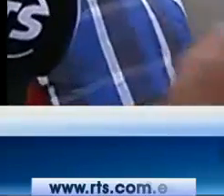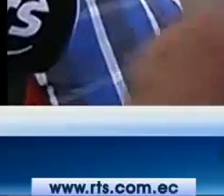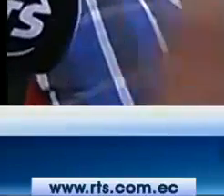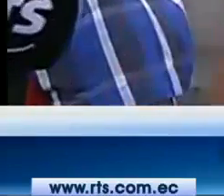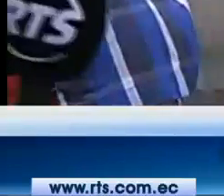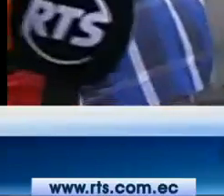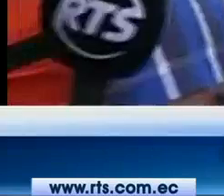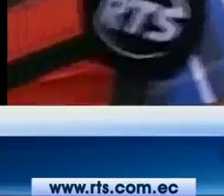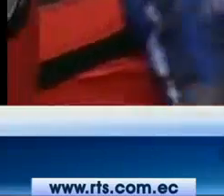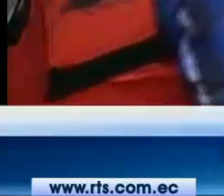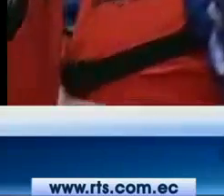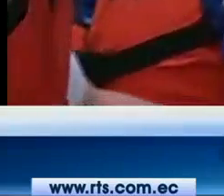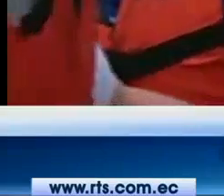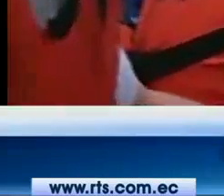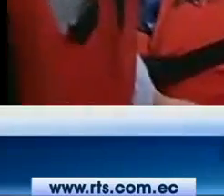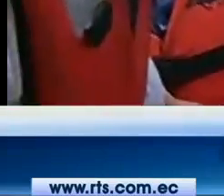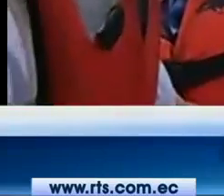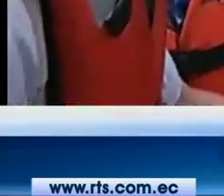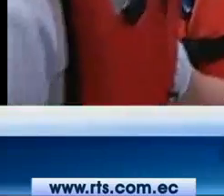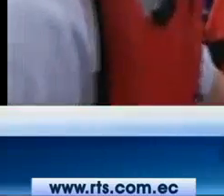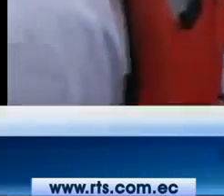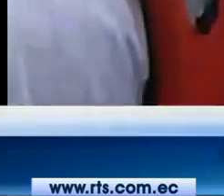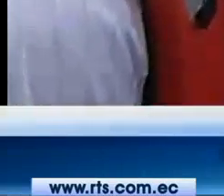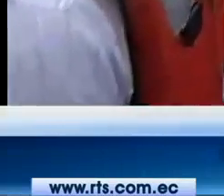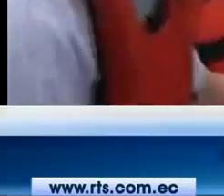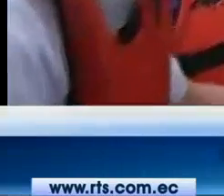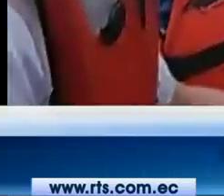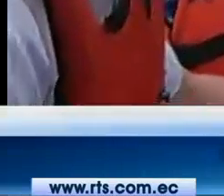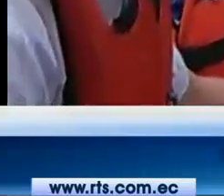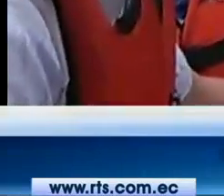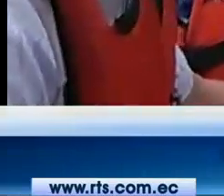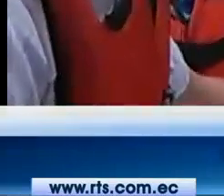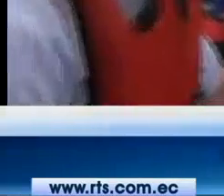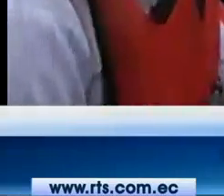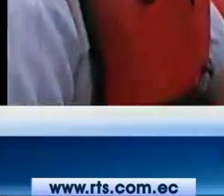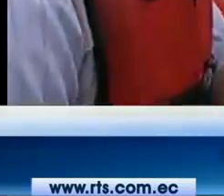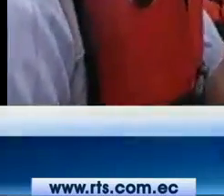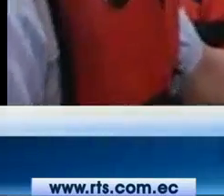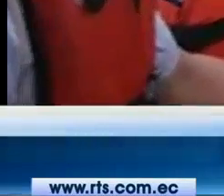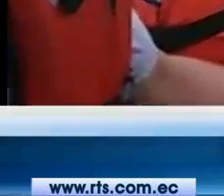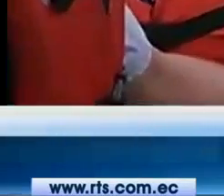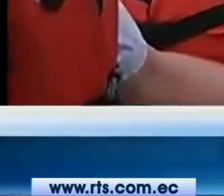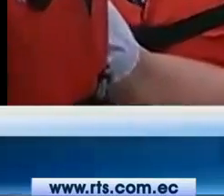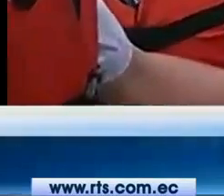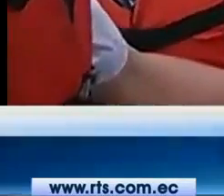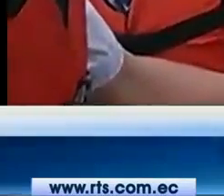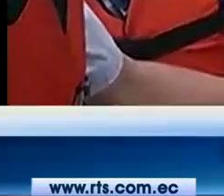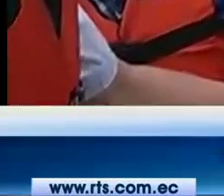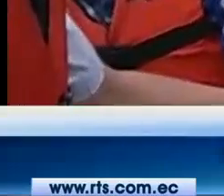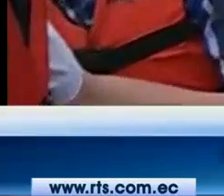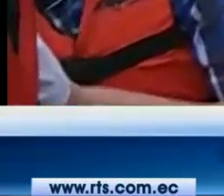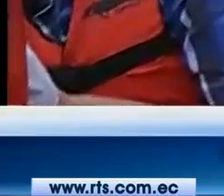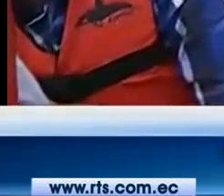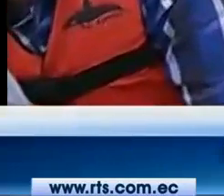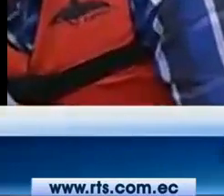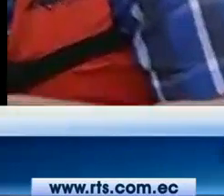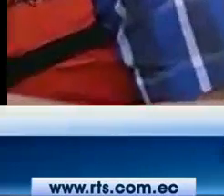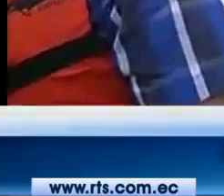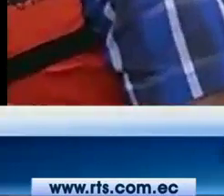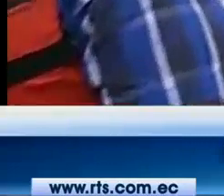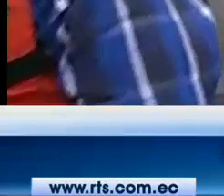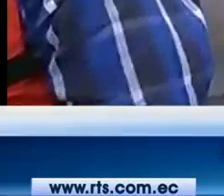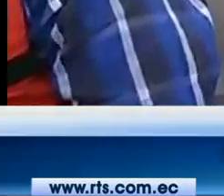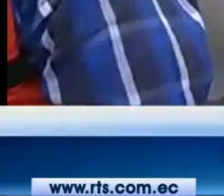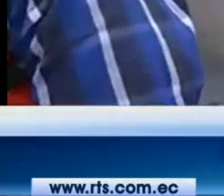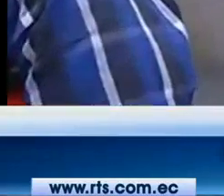de pronto eso no era parte de su trabajo. No, no, no, o sea, para nada. Y peor, los compañeros, ayer que